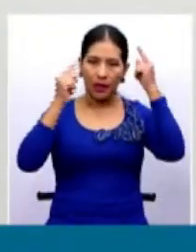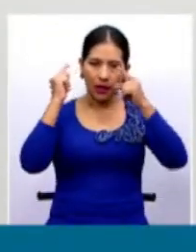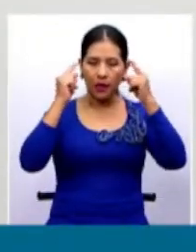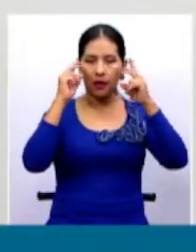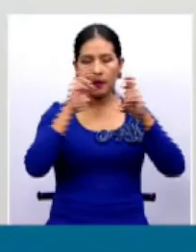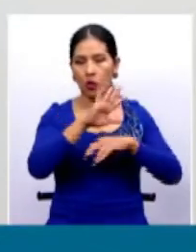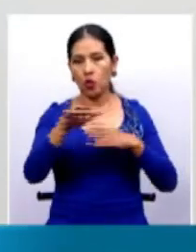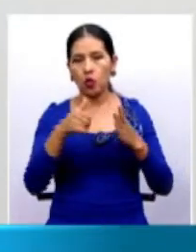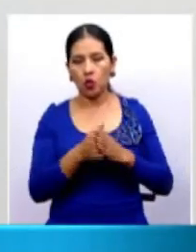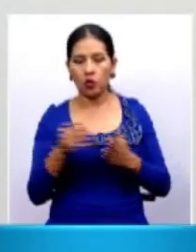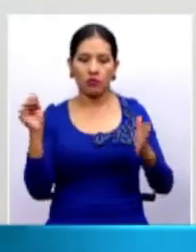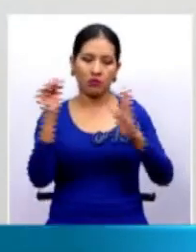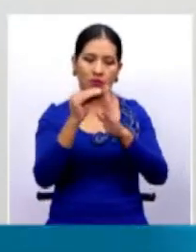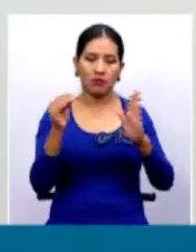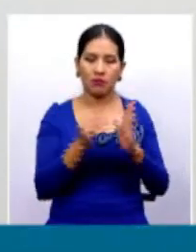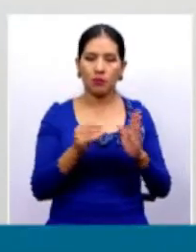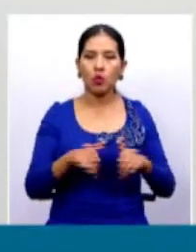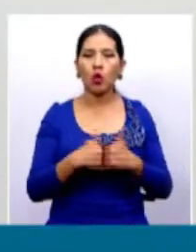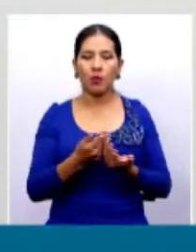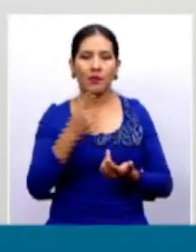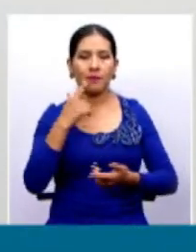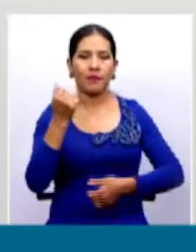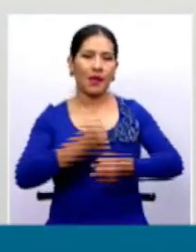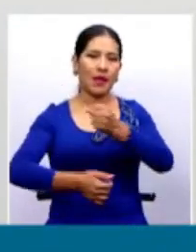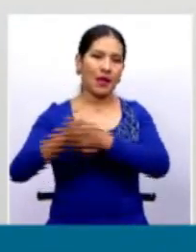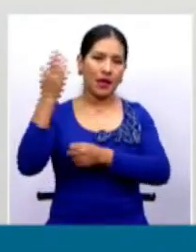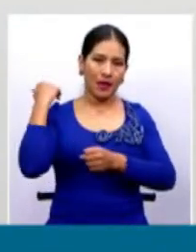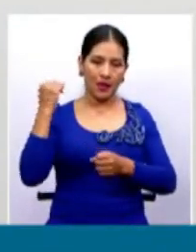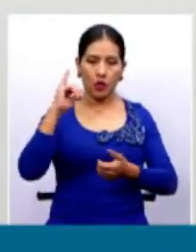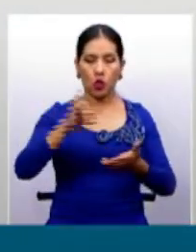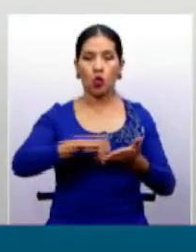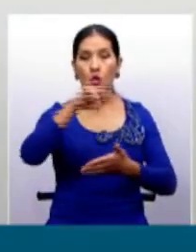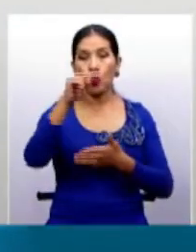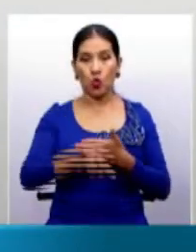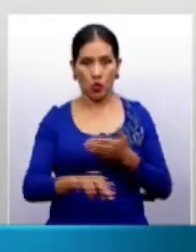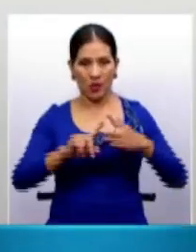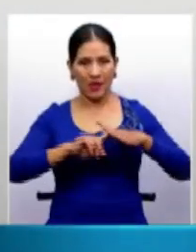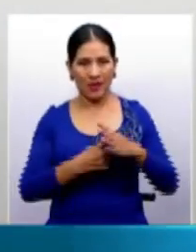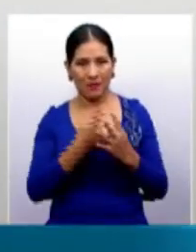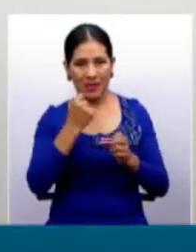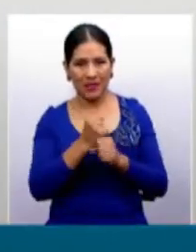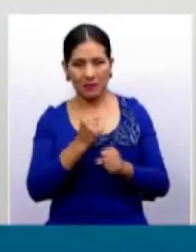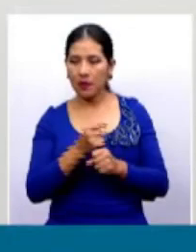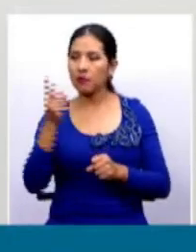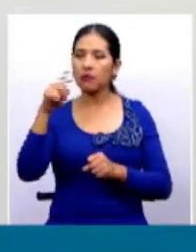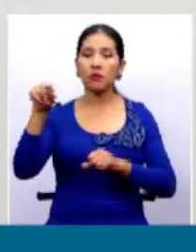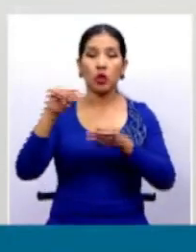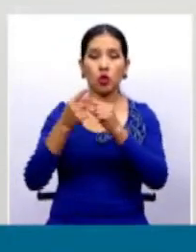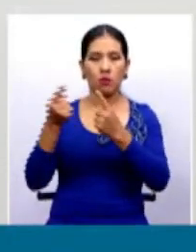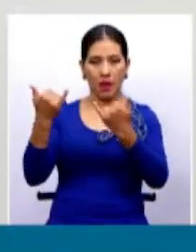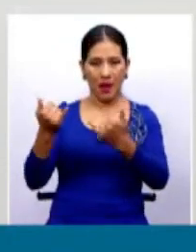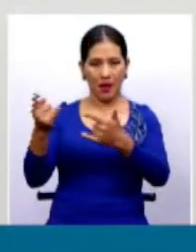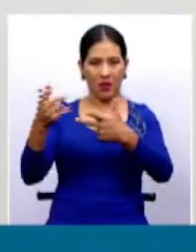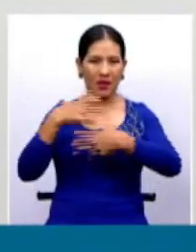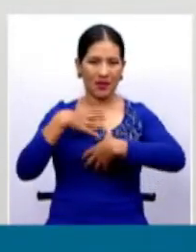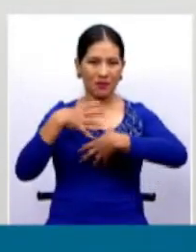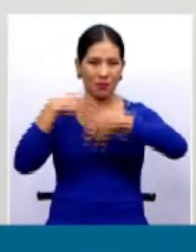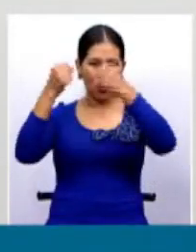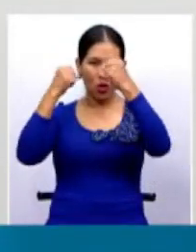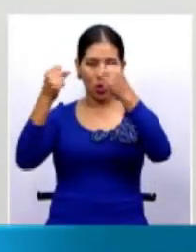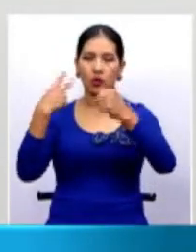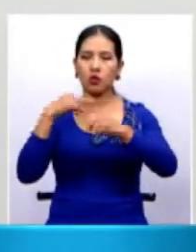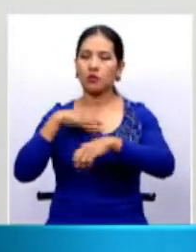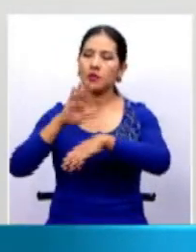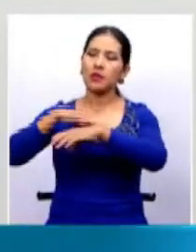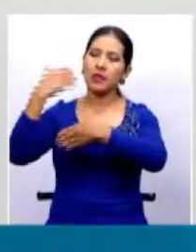de estos contenidos curriculares en el mes de junio de la gestión 2022 no se hicieron presentes al margen de las invitaciones